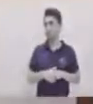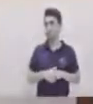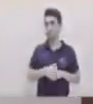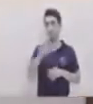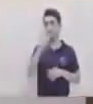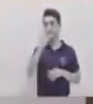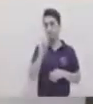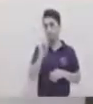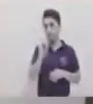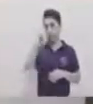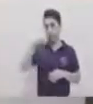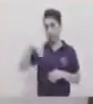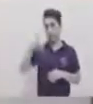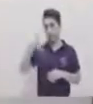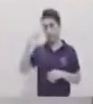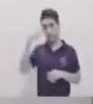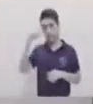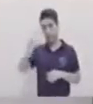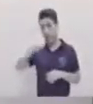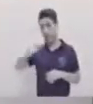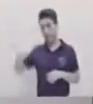50 mililitros de agua.